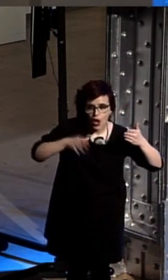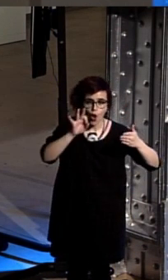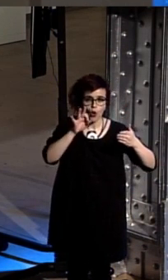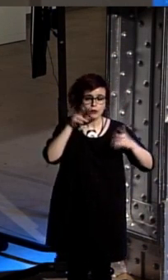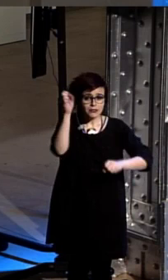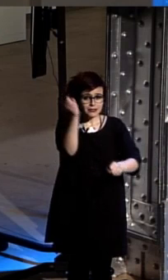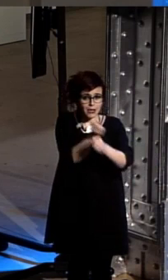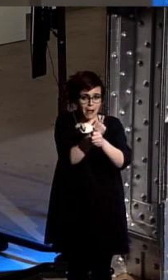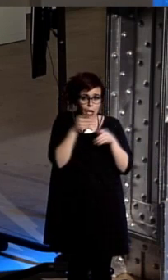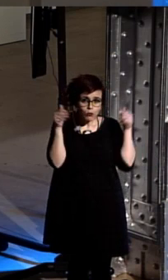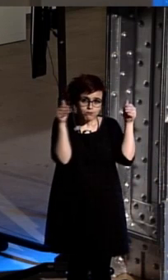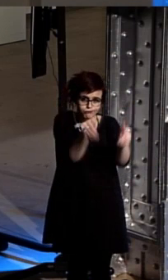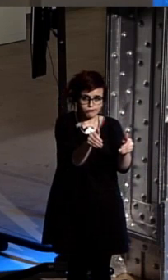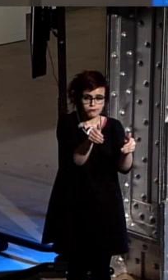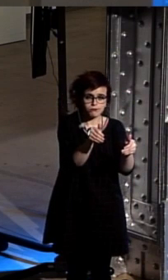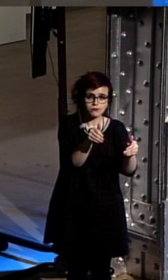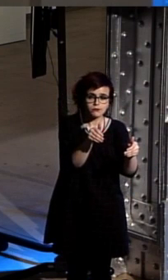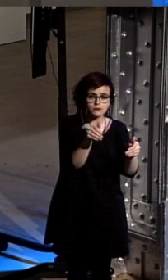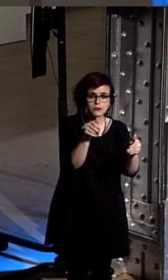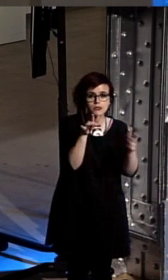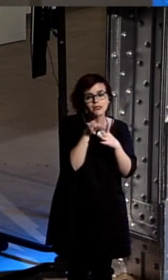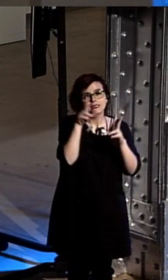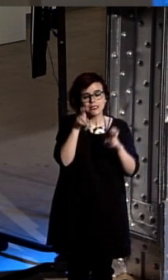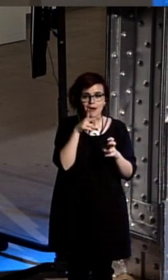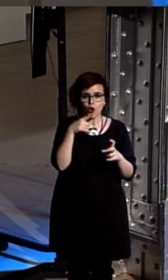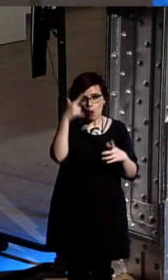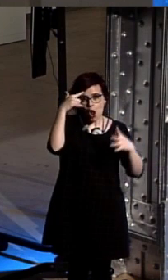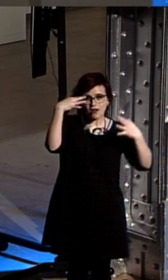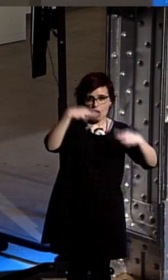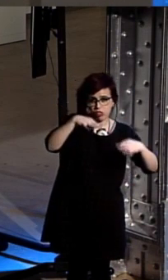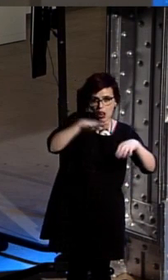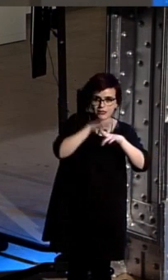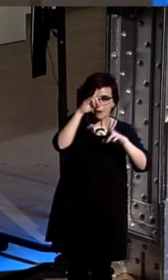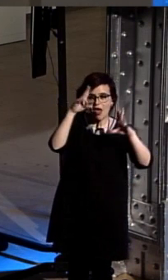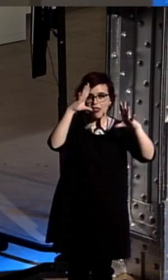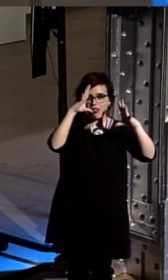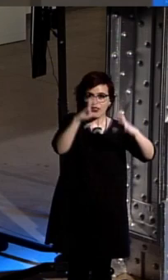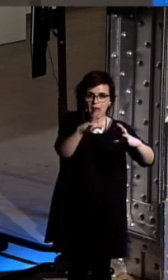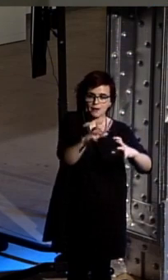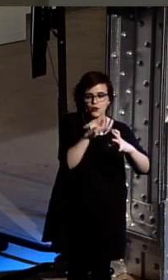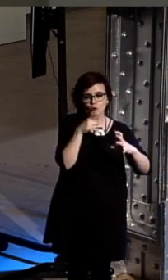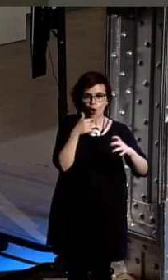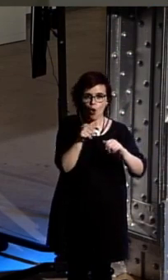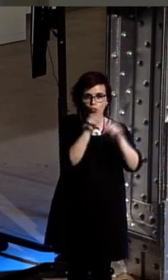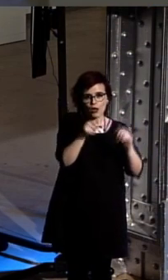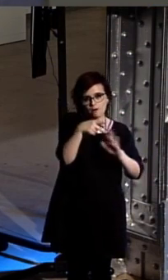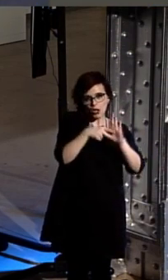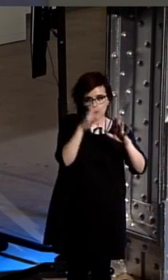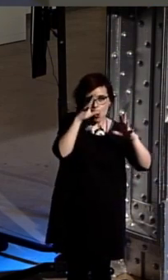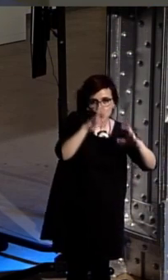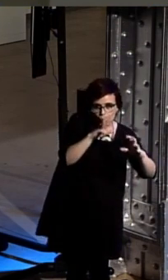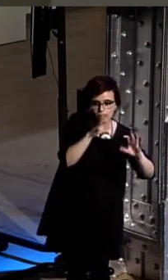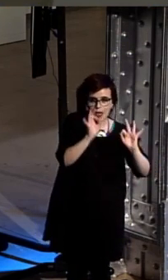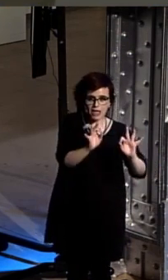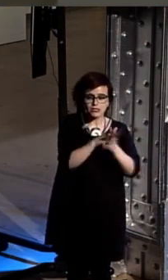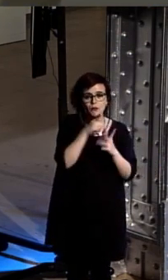gran parte del trabajo que se ha hecho se centra bastante en el lado racional del cerebro, pero sé que con esfuerzos como los de